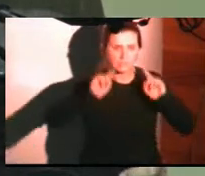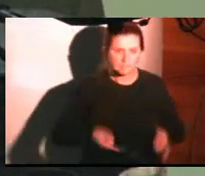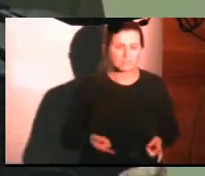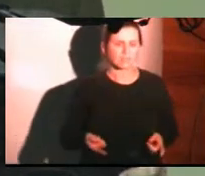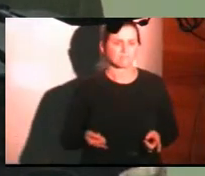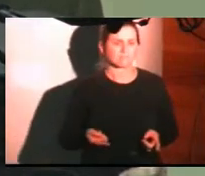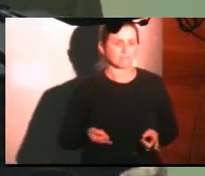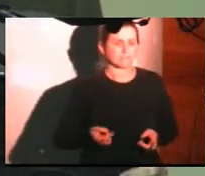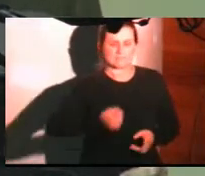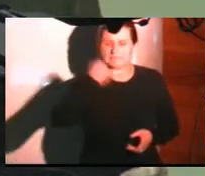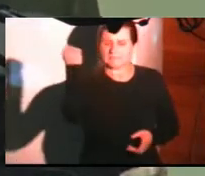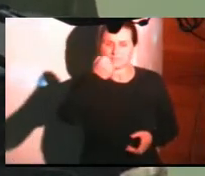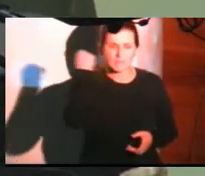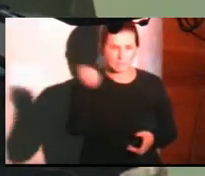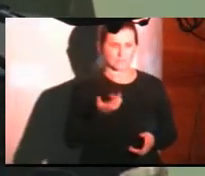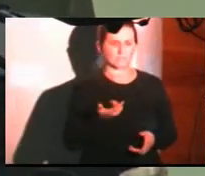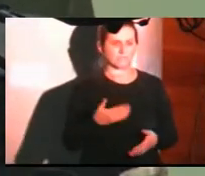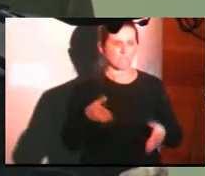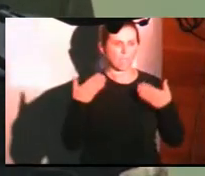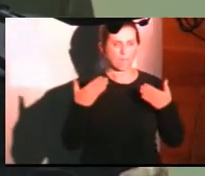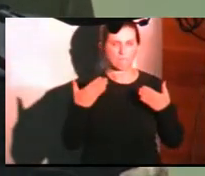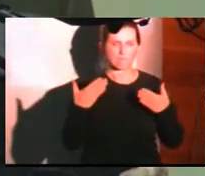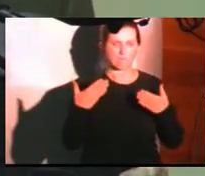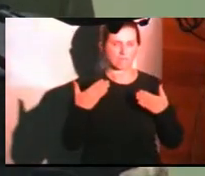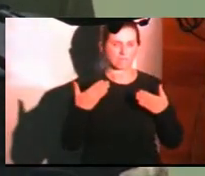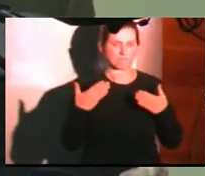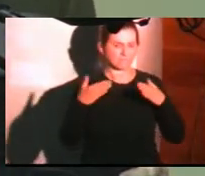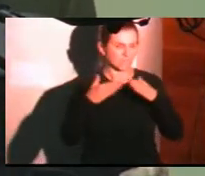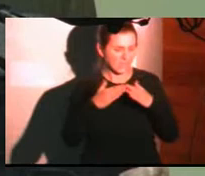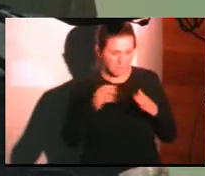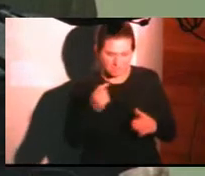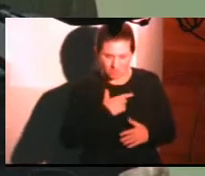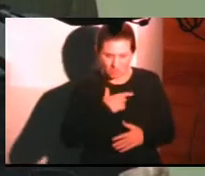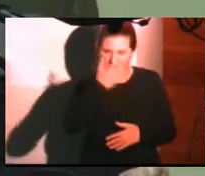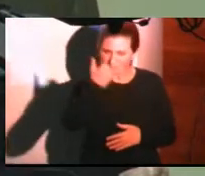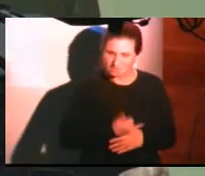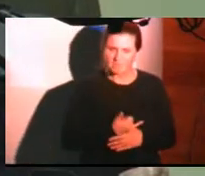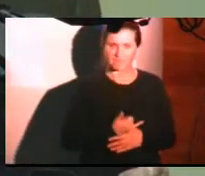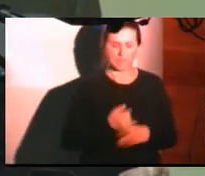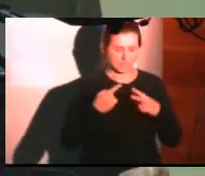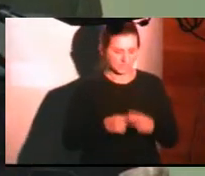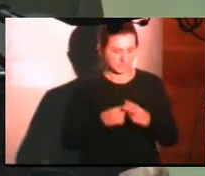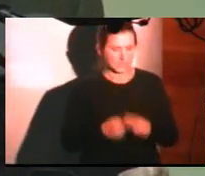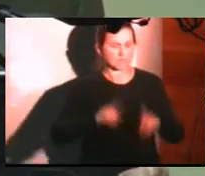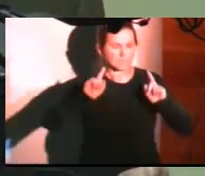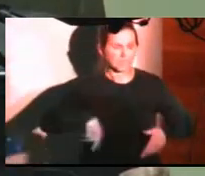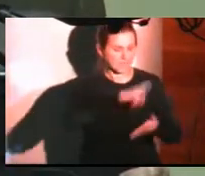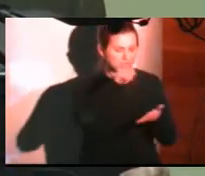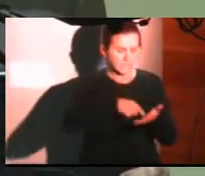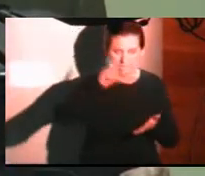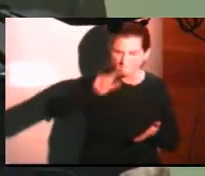tenerla en la puerta de nuestras casas y de nuestras ciudades y de las poblaciones más alejadas es también